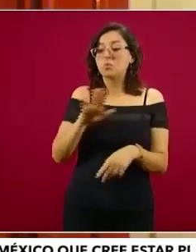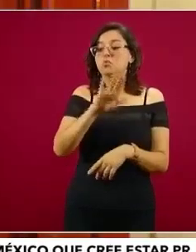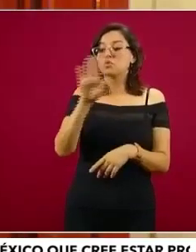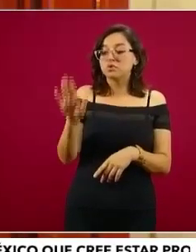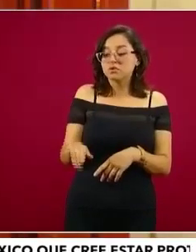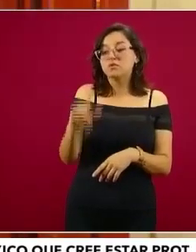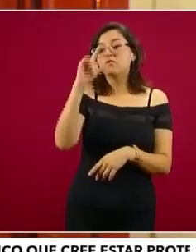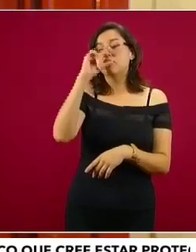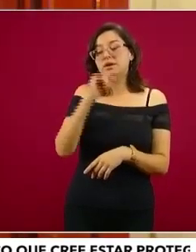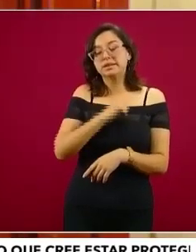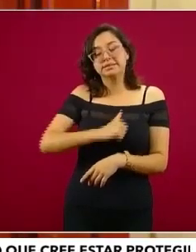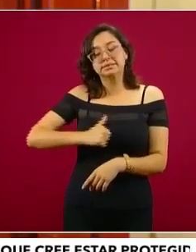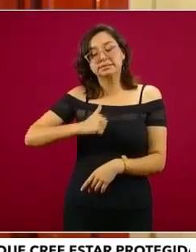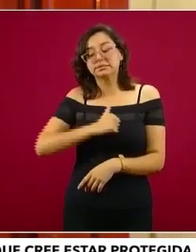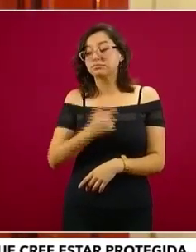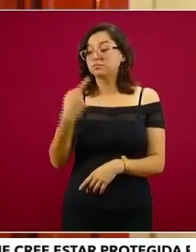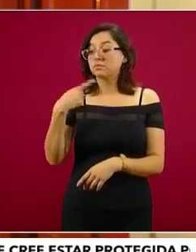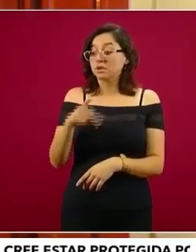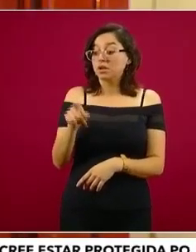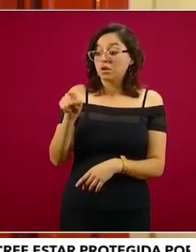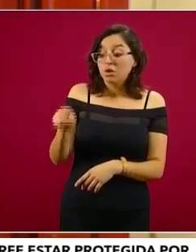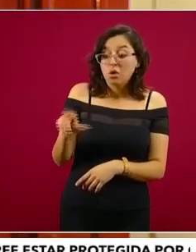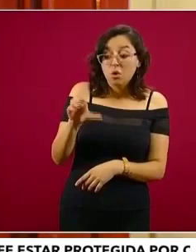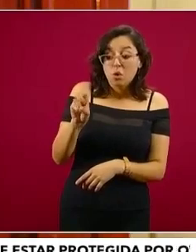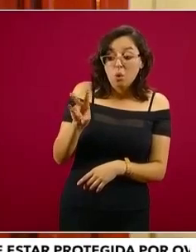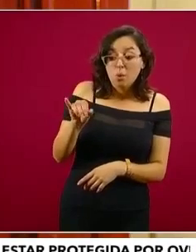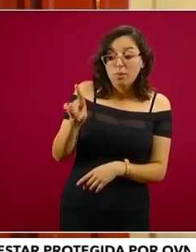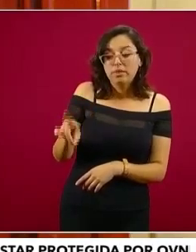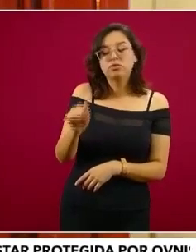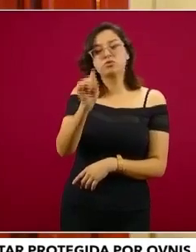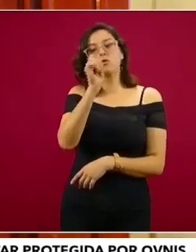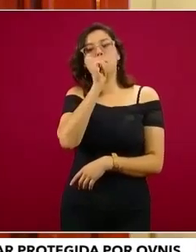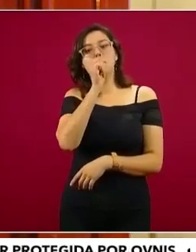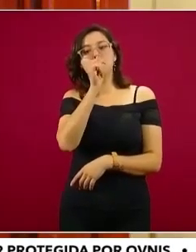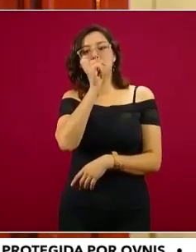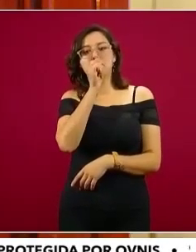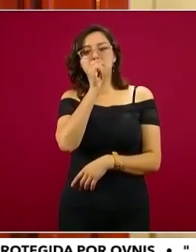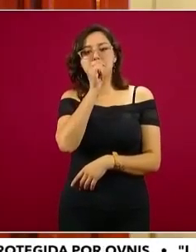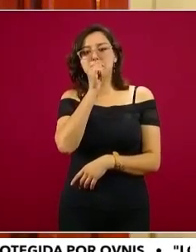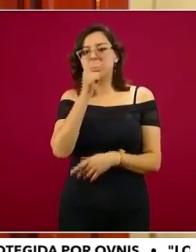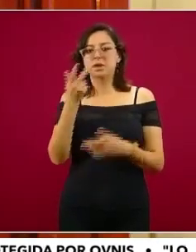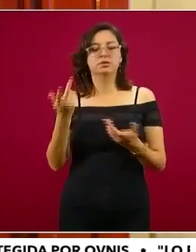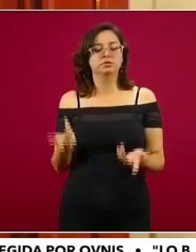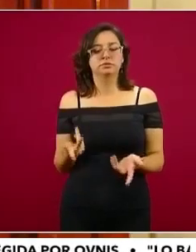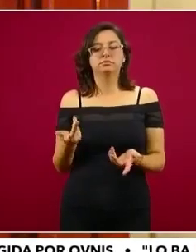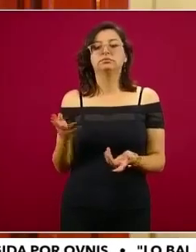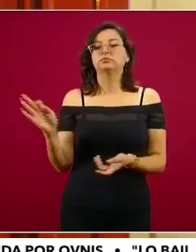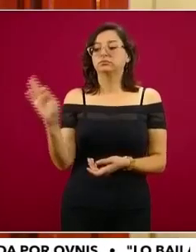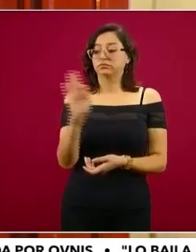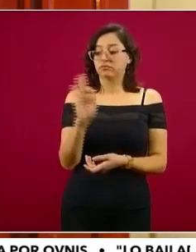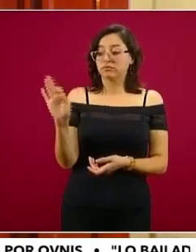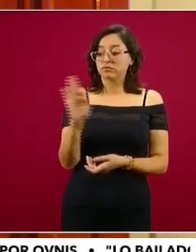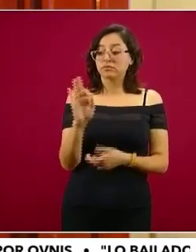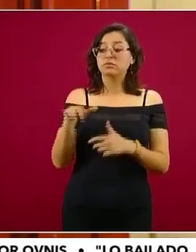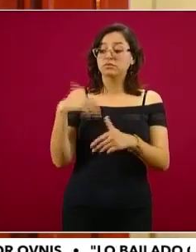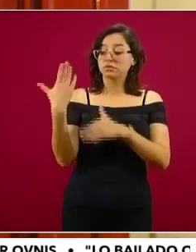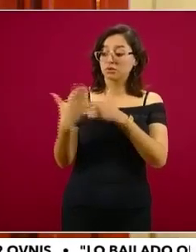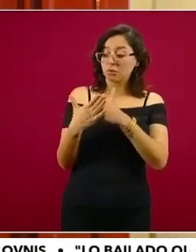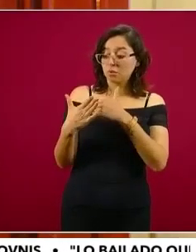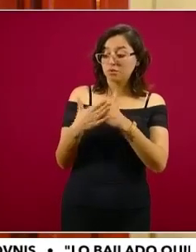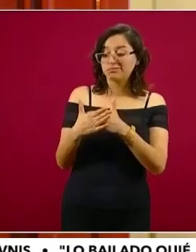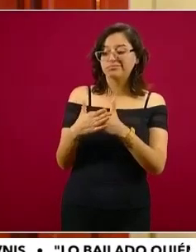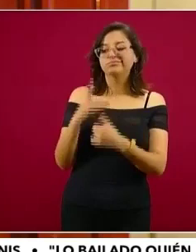han fallecido, pero que todavía no tienen un resultado confirmatorio a SARS-CoV-2, pero que en su momento de darse este